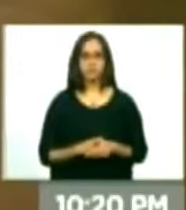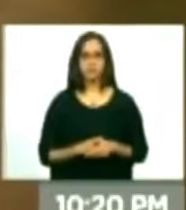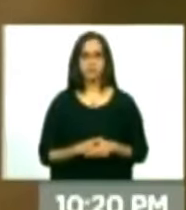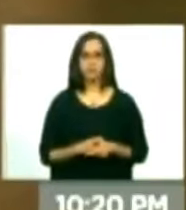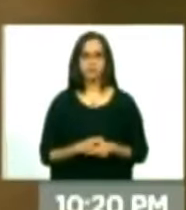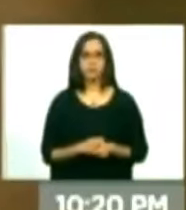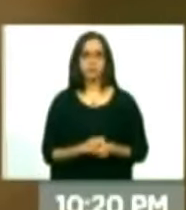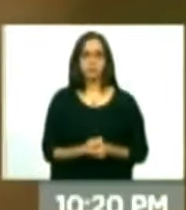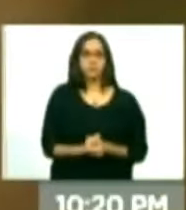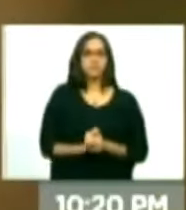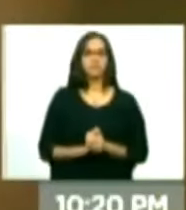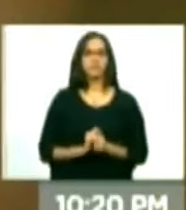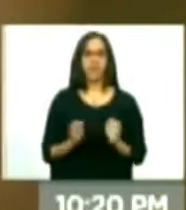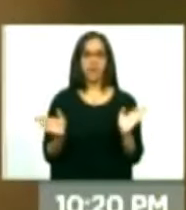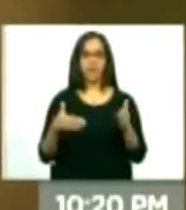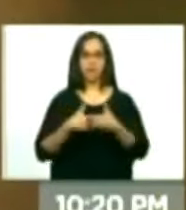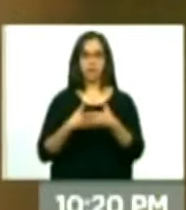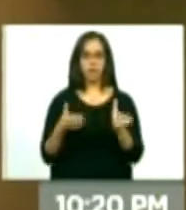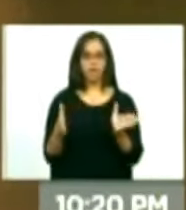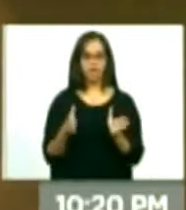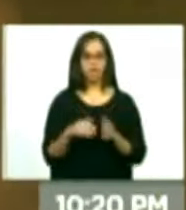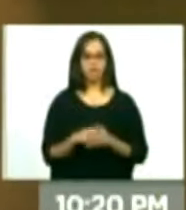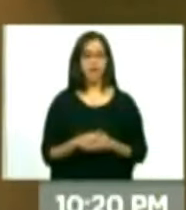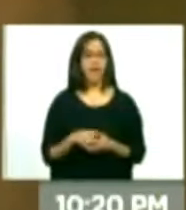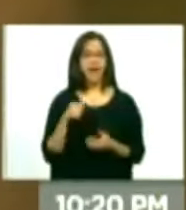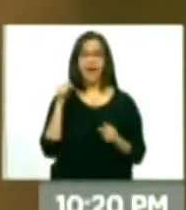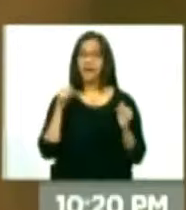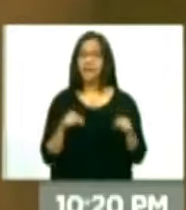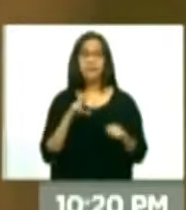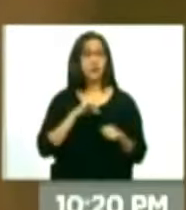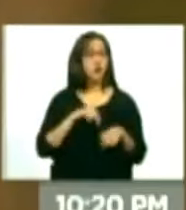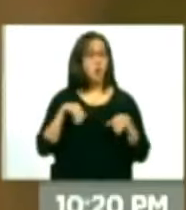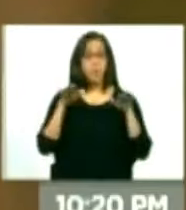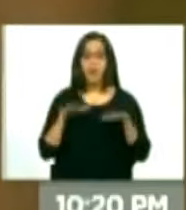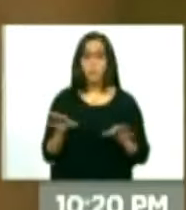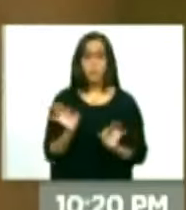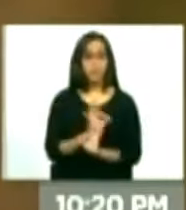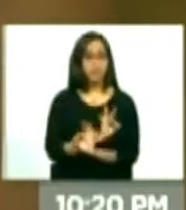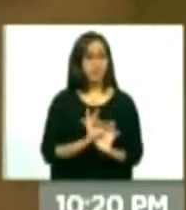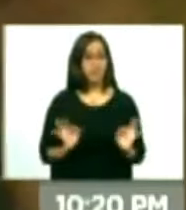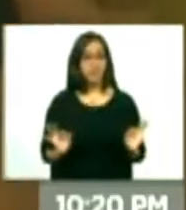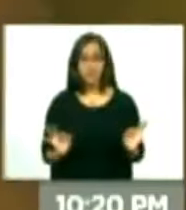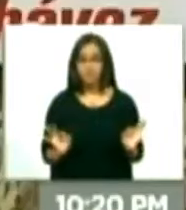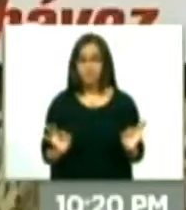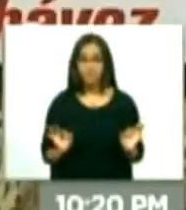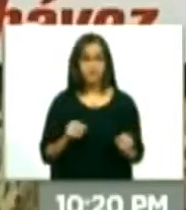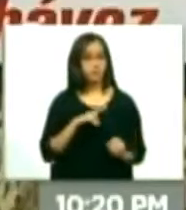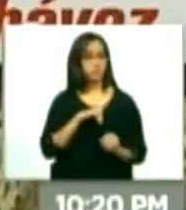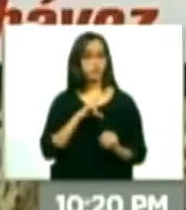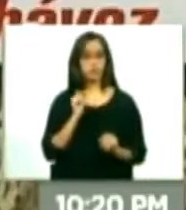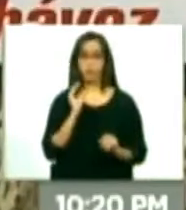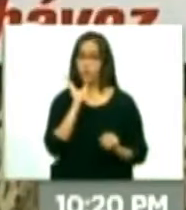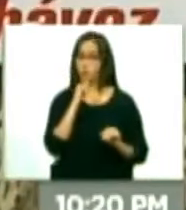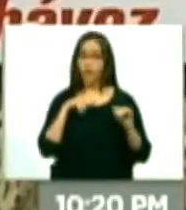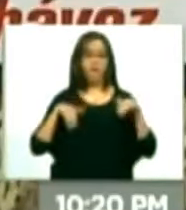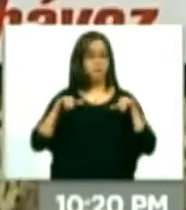El cotillón electoral. Aquí no nos paramos nosotros. Aquí no nos paramos, aquí avanzamos. No caemos en chantaje